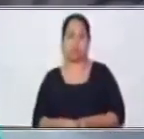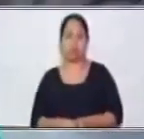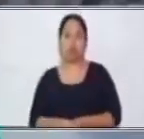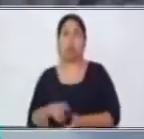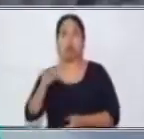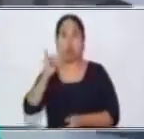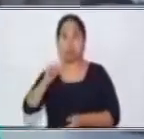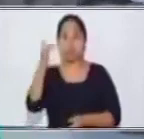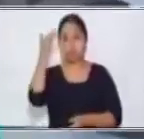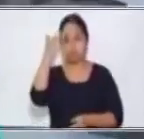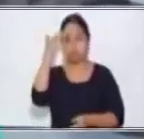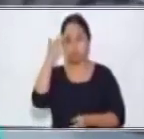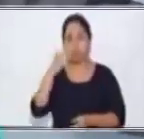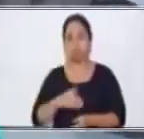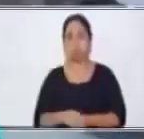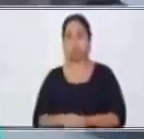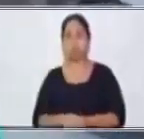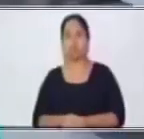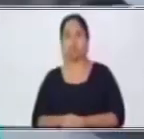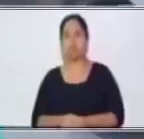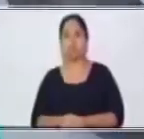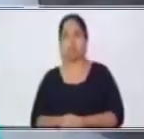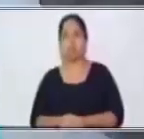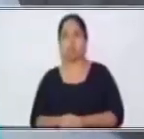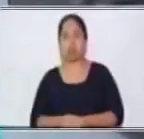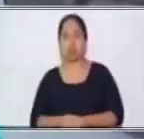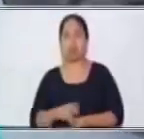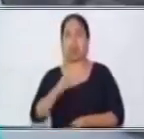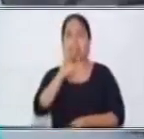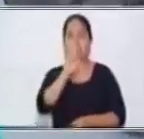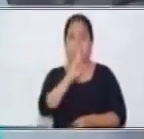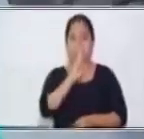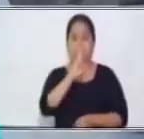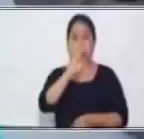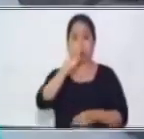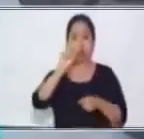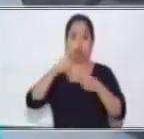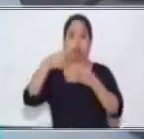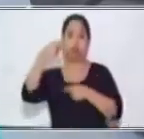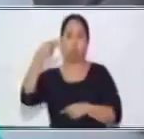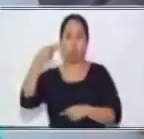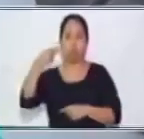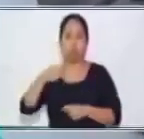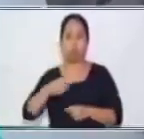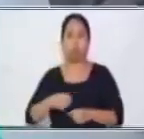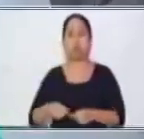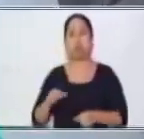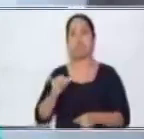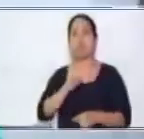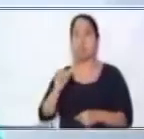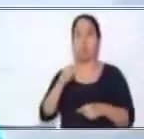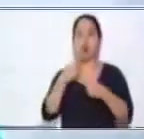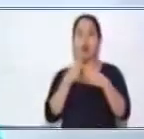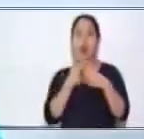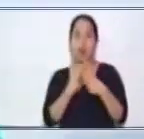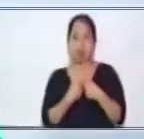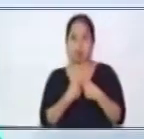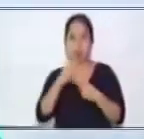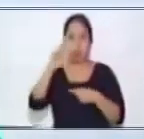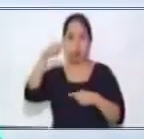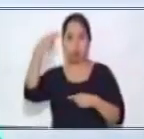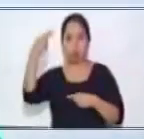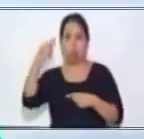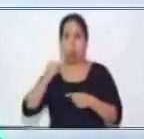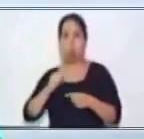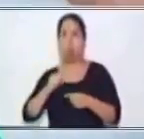sabemos nosotros que r cuadrado va a ser igual a x cuadrado más y cuadrado. Estos